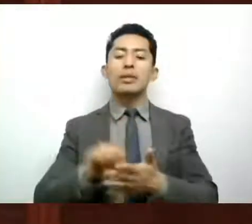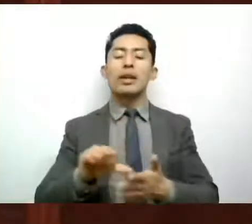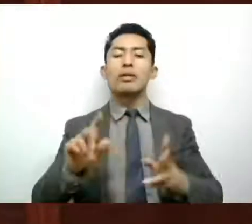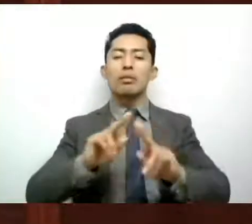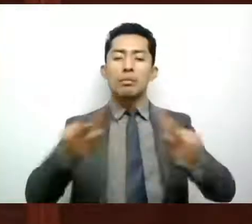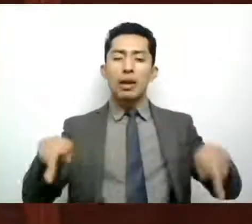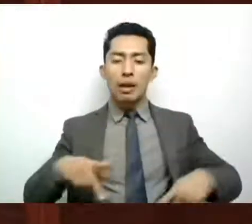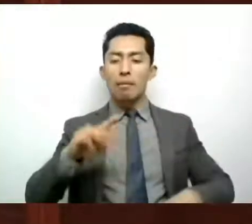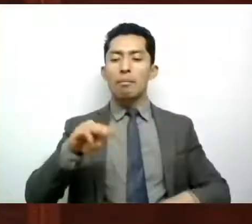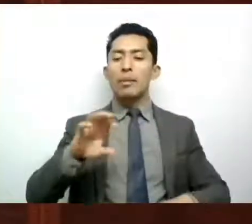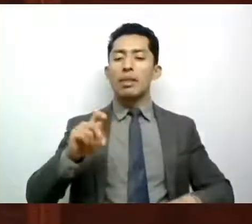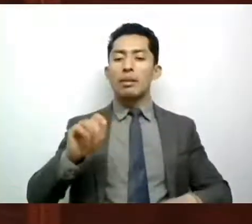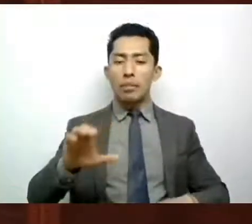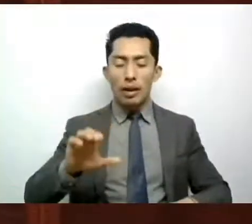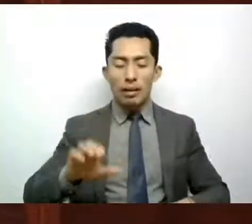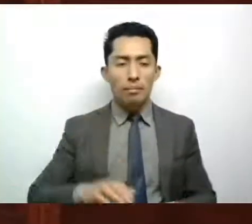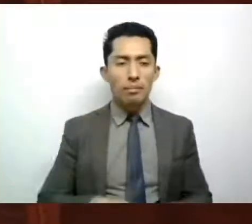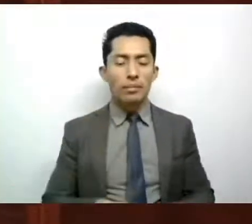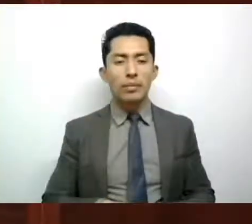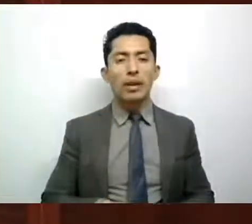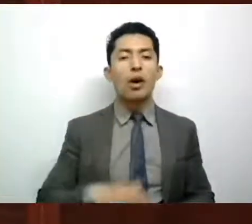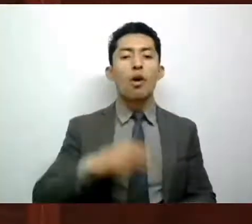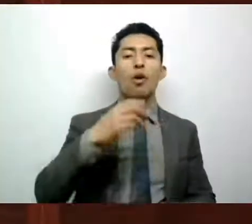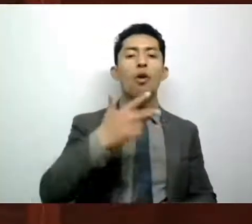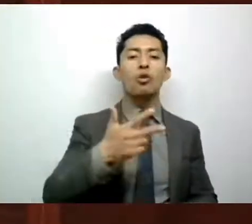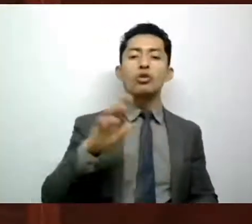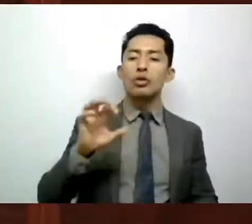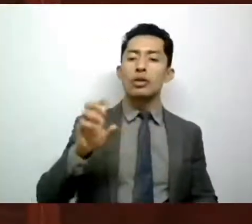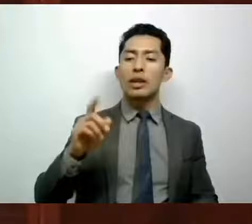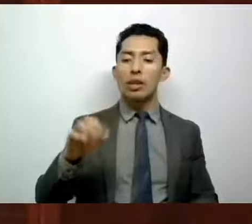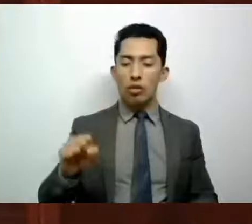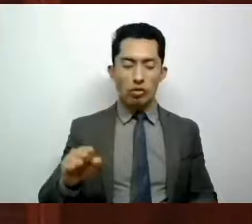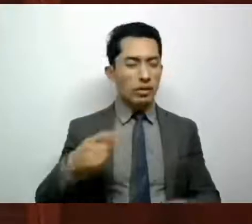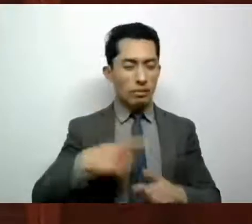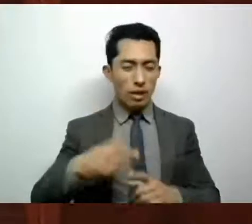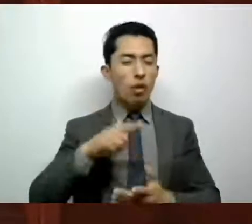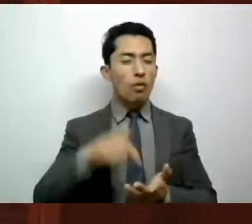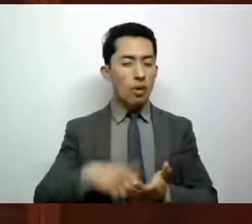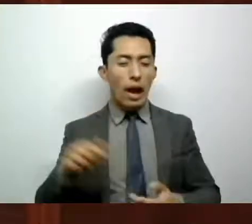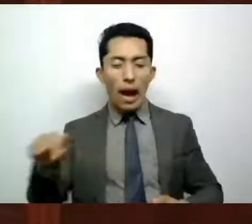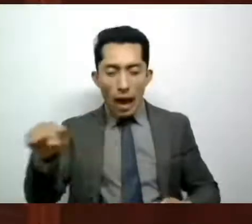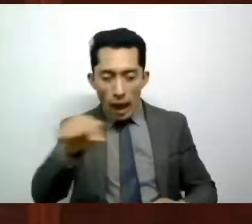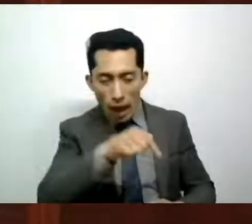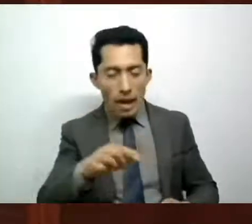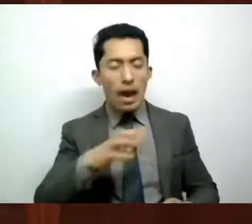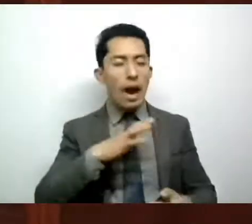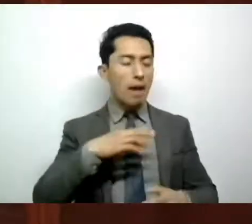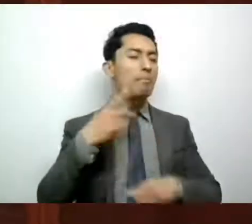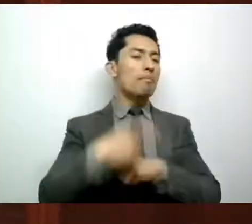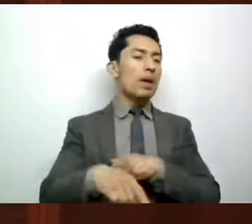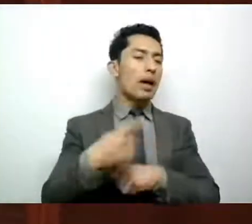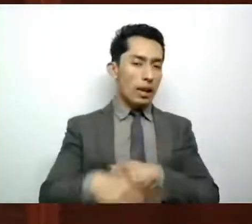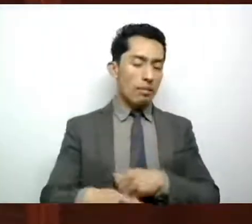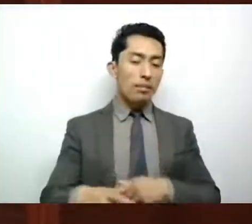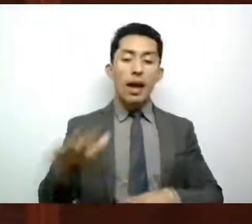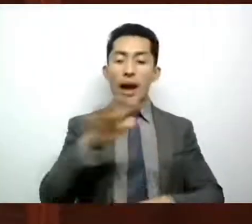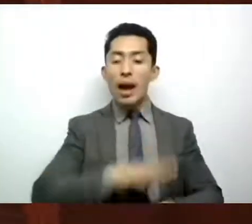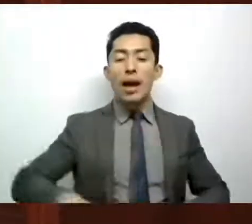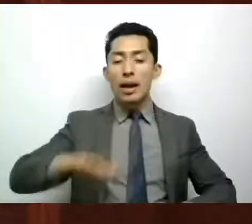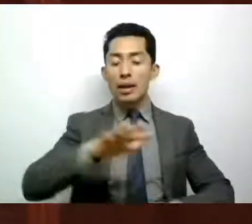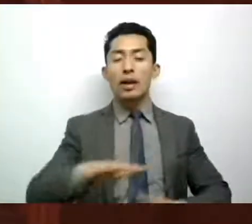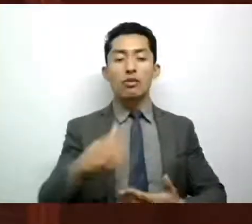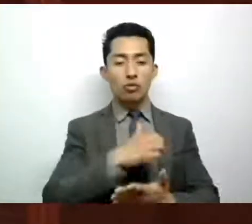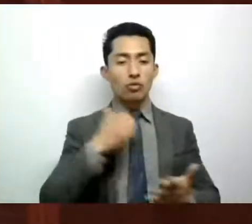centro comercial Metepec, 8 Cedros, Tablajeros, entre otras. En la